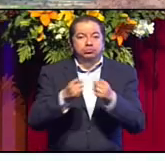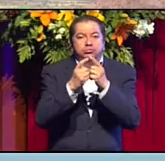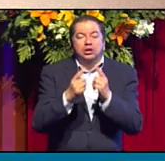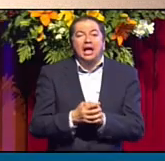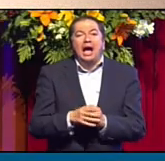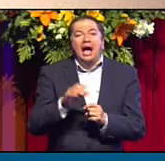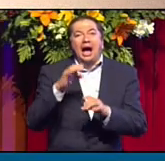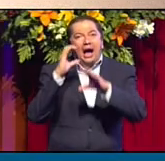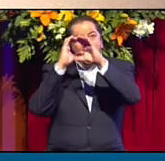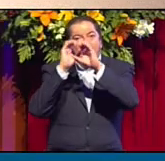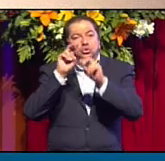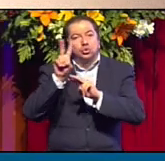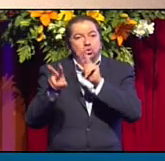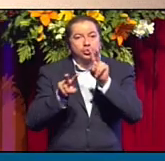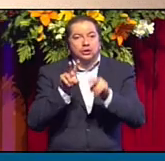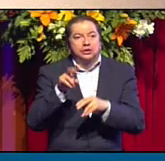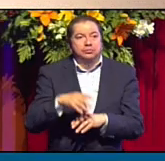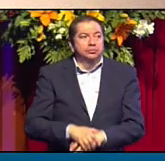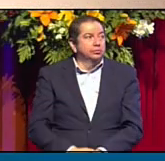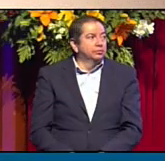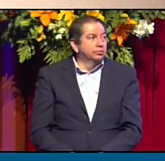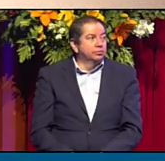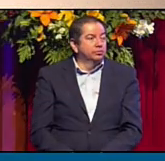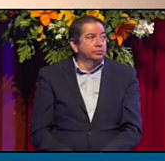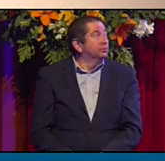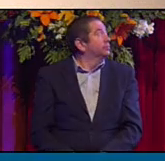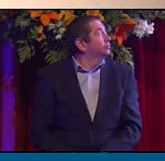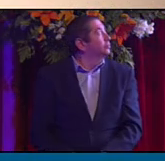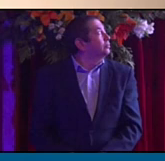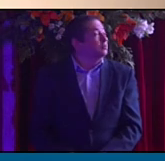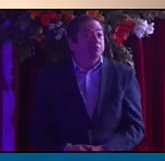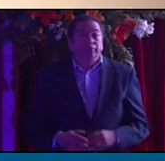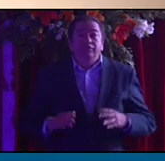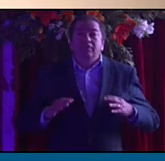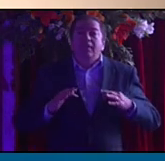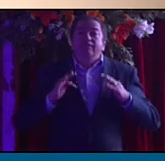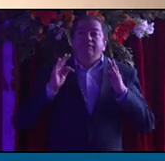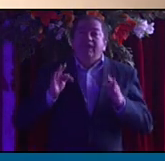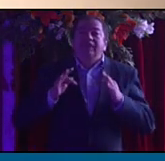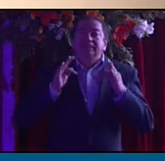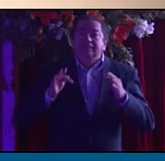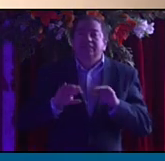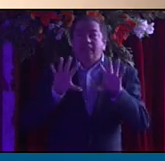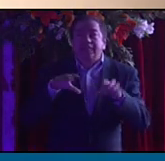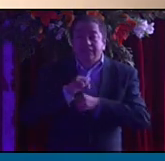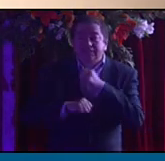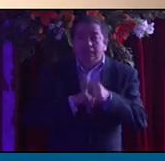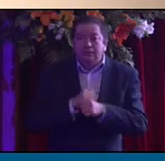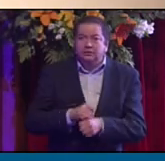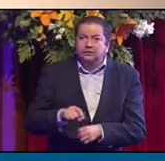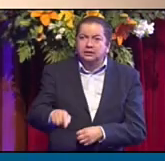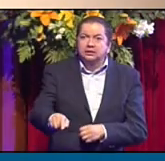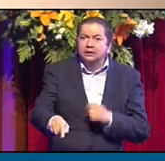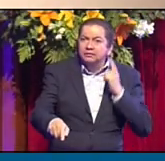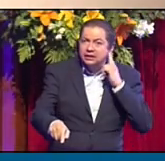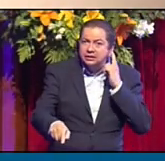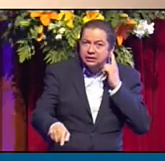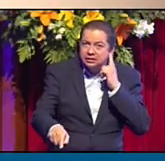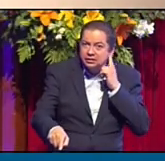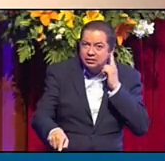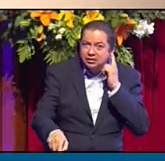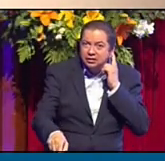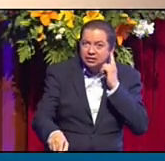Astroturismo. Alcalde, felicitaciones. Son 10 años de una gestión impresionante para una comuna